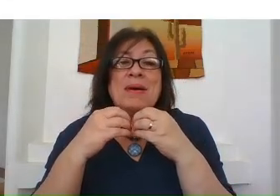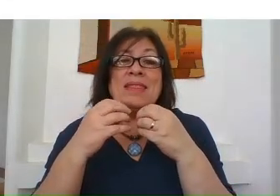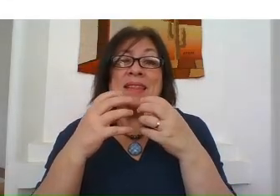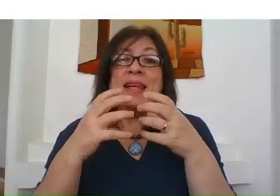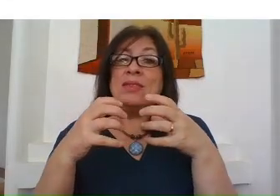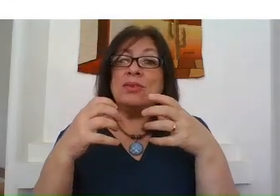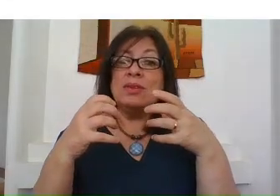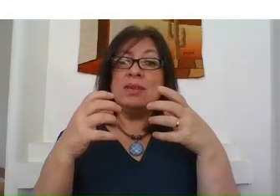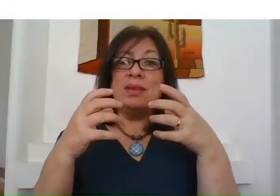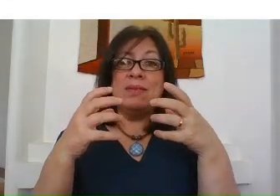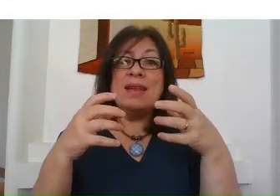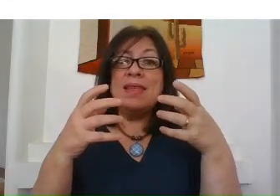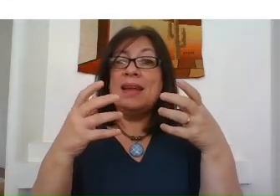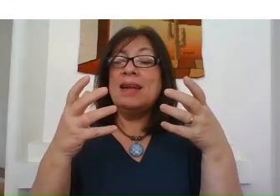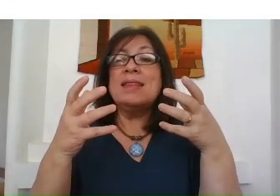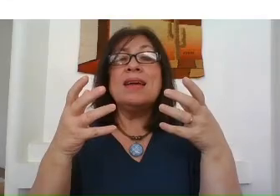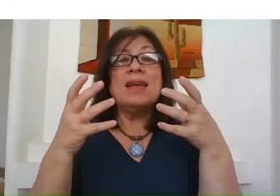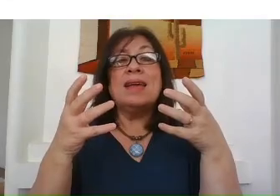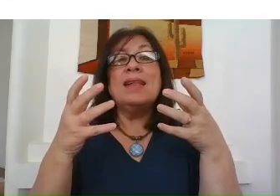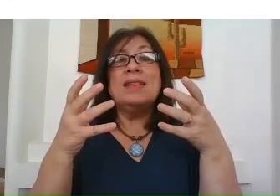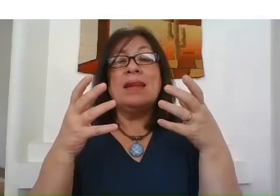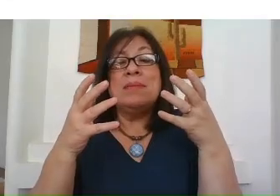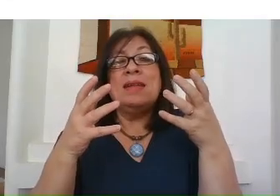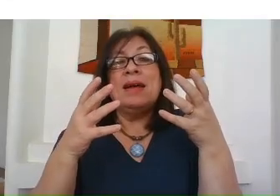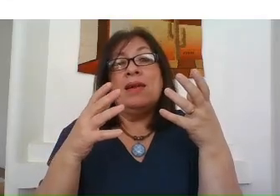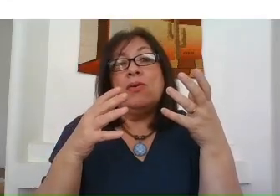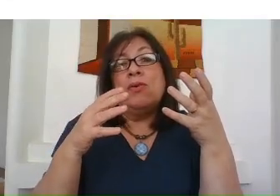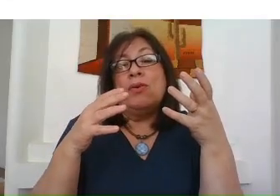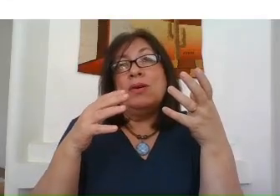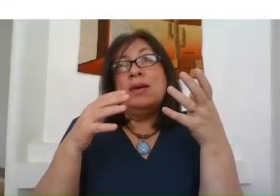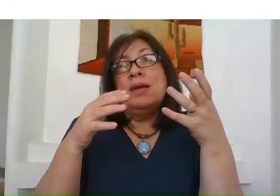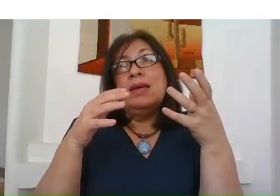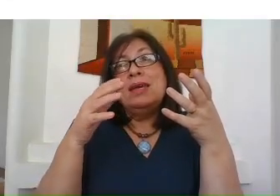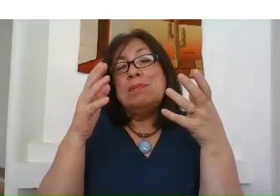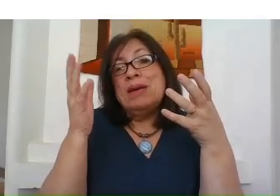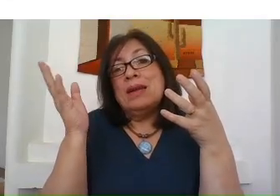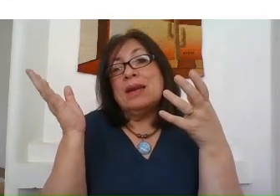le demanda tanto niveles de alerta que terminan o